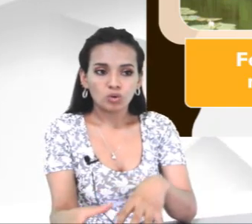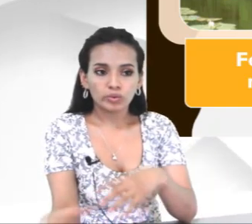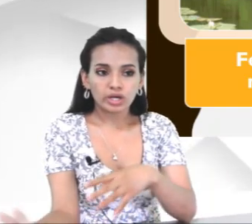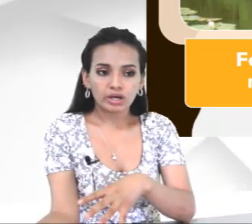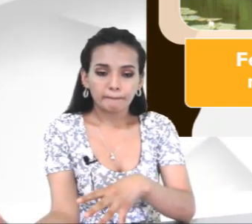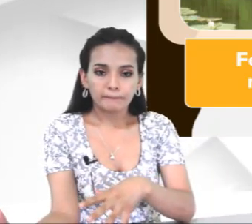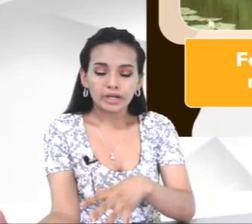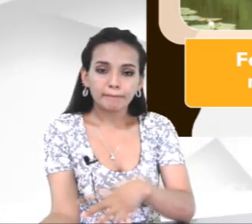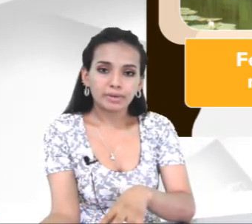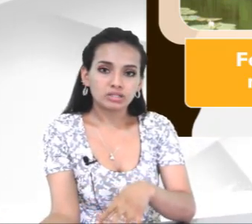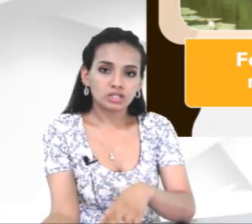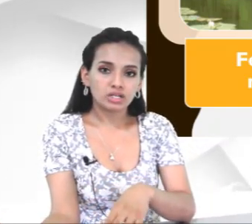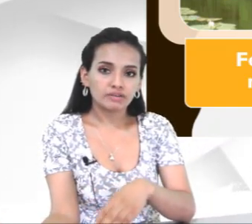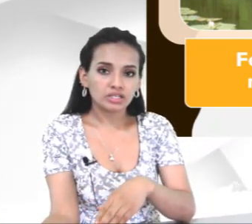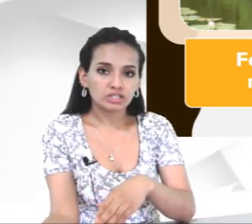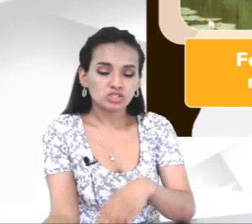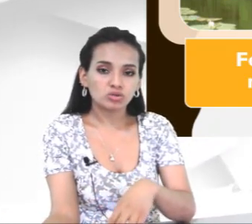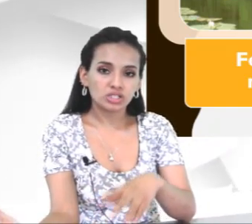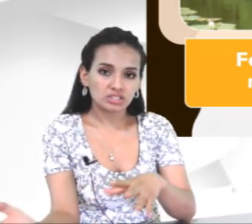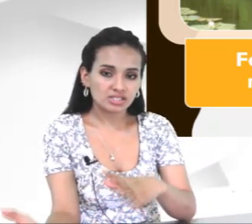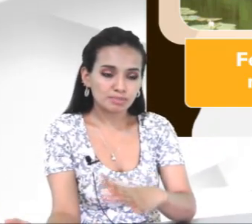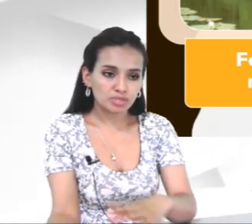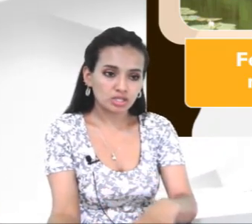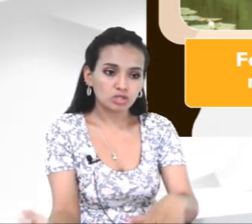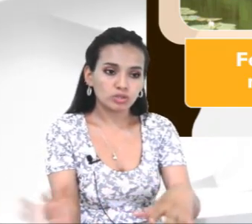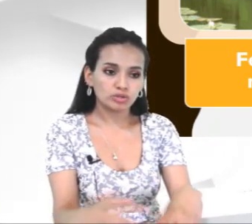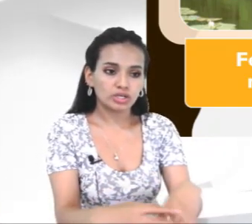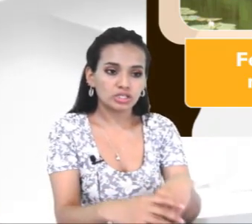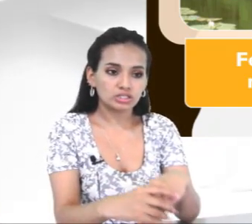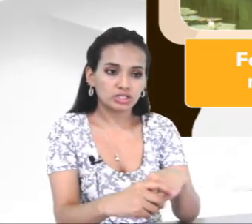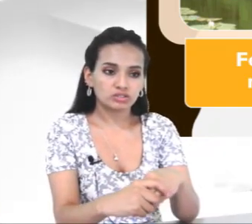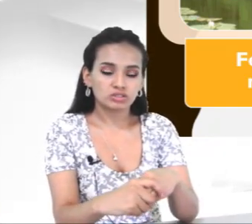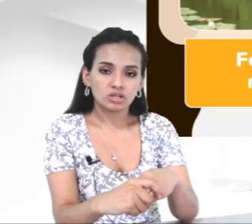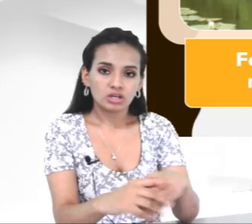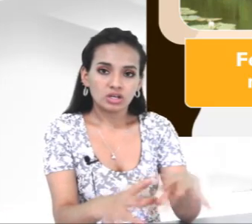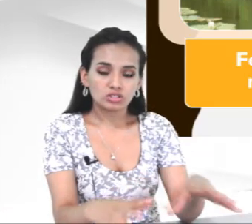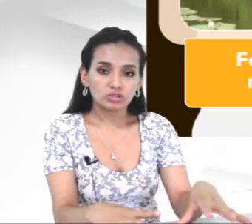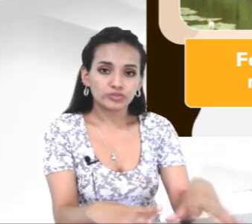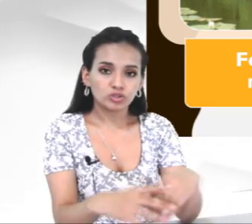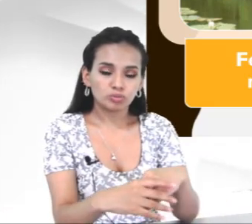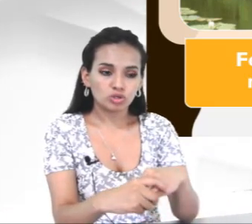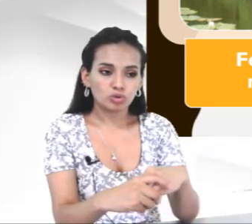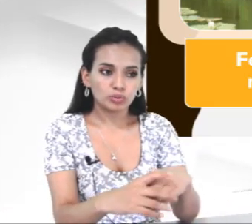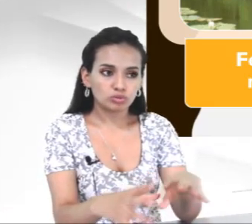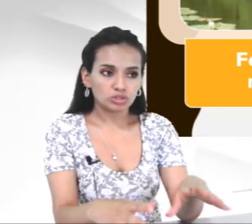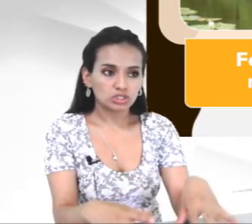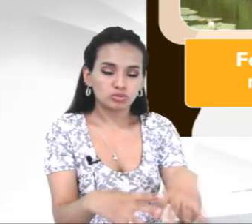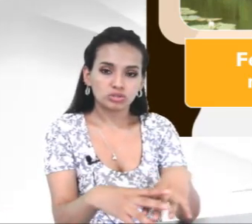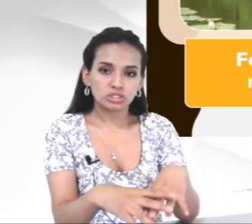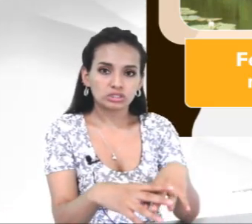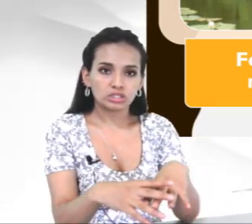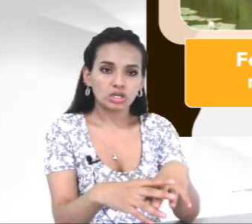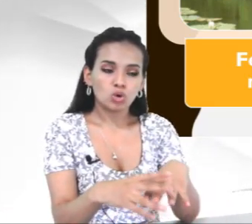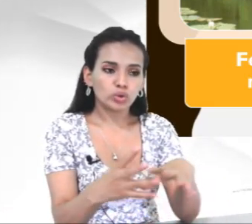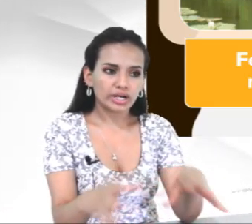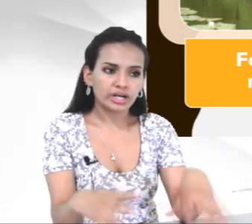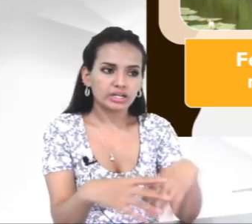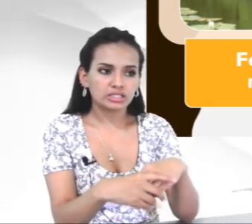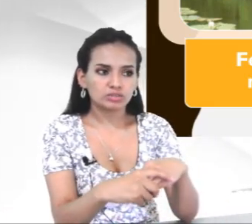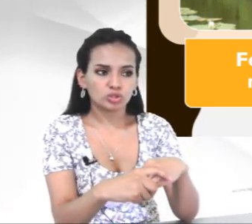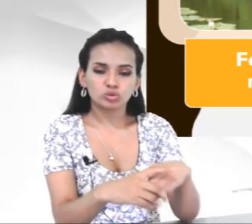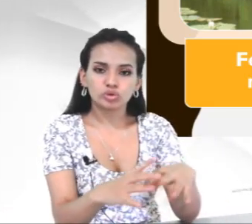una gran parte de la vegetación está se pierde cuando hay estas estos fenómenos como inundaciones de